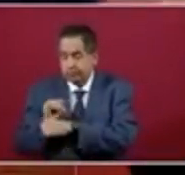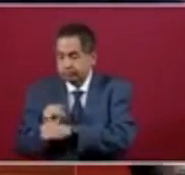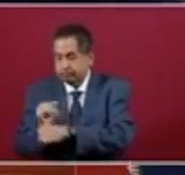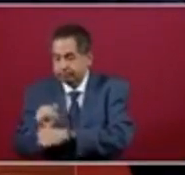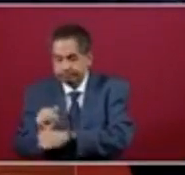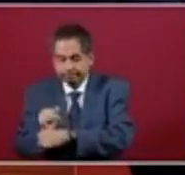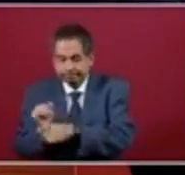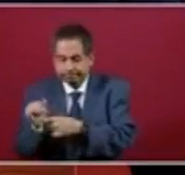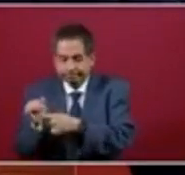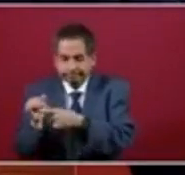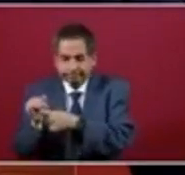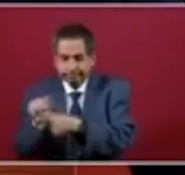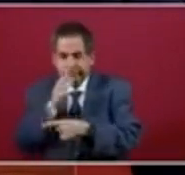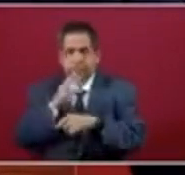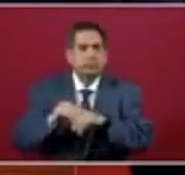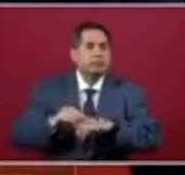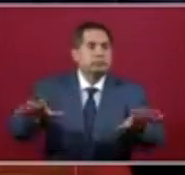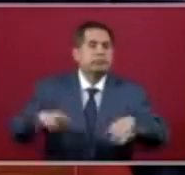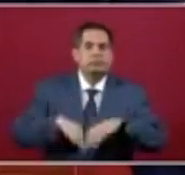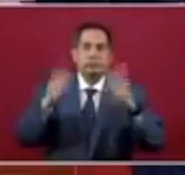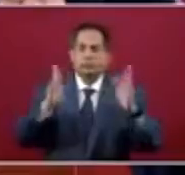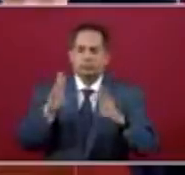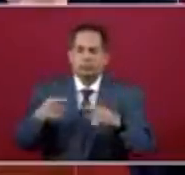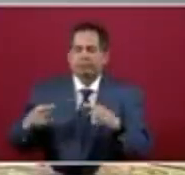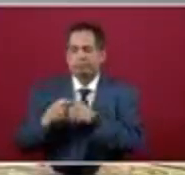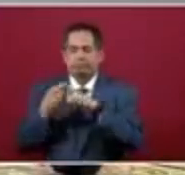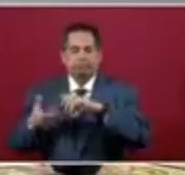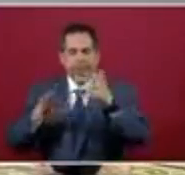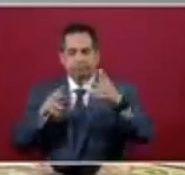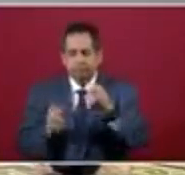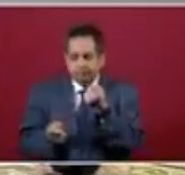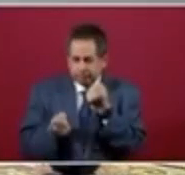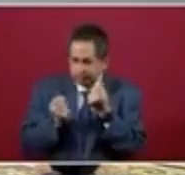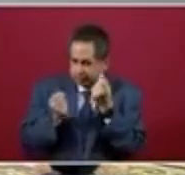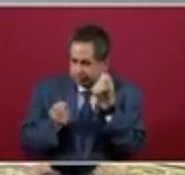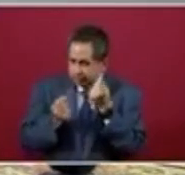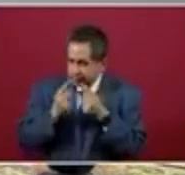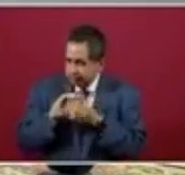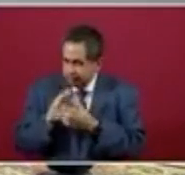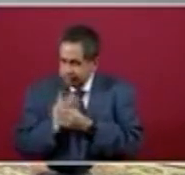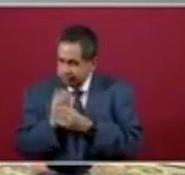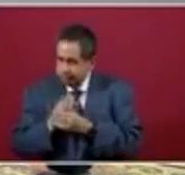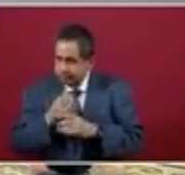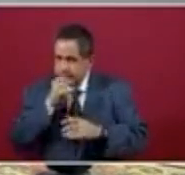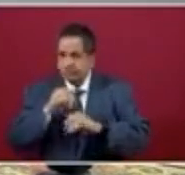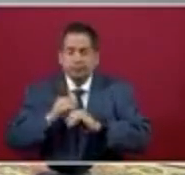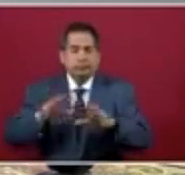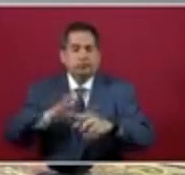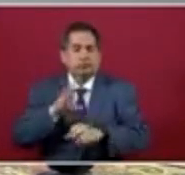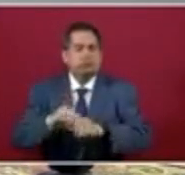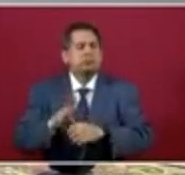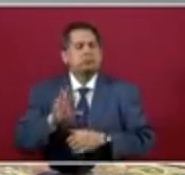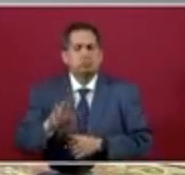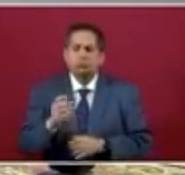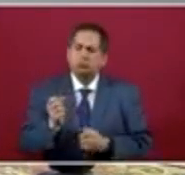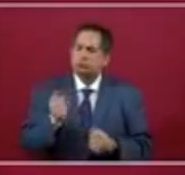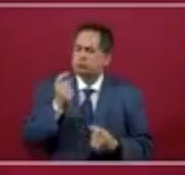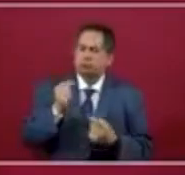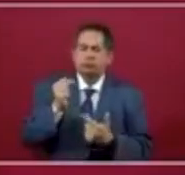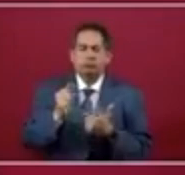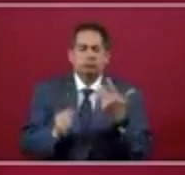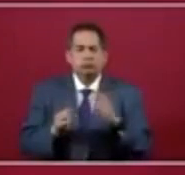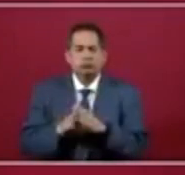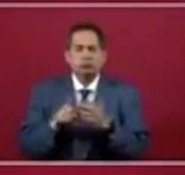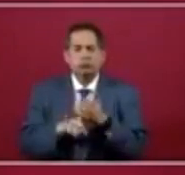hay un proceso judicial en curso, pero son reservas muy específicas que incluso solamente pueden alcanzar